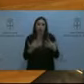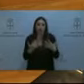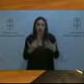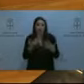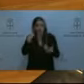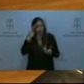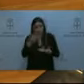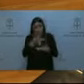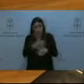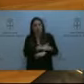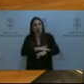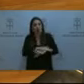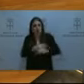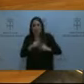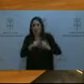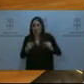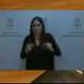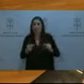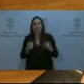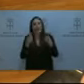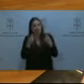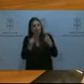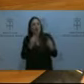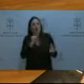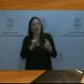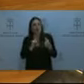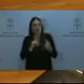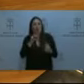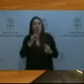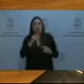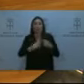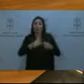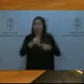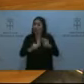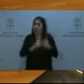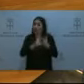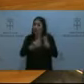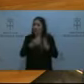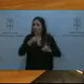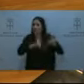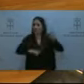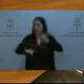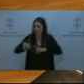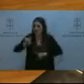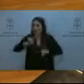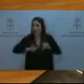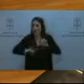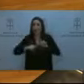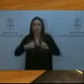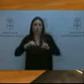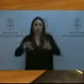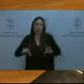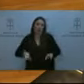de Asturias fue leal y dialogante y que asumió las consecuencias técnicas de los problemas, los que se sobrevenidos,